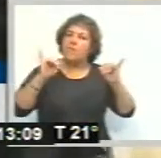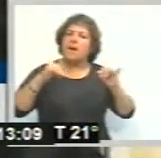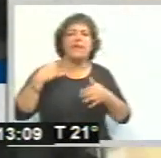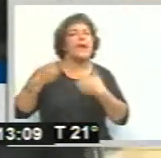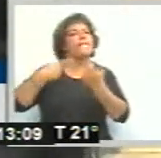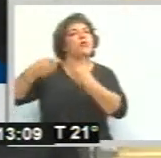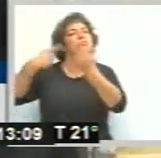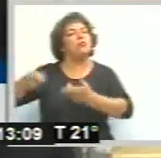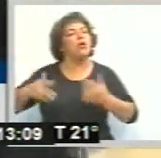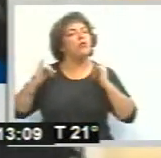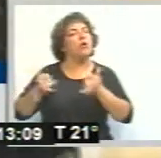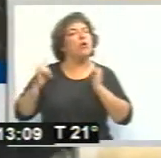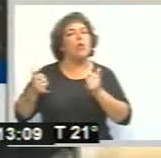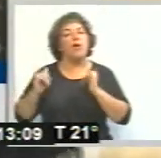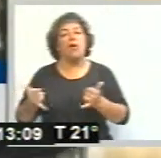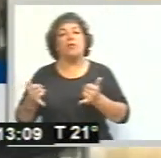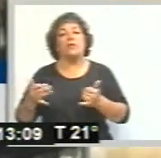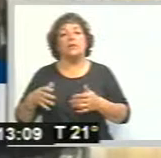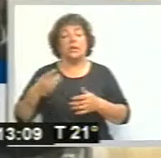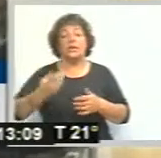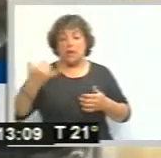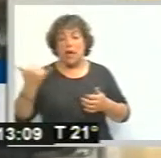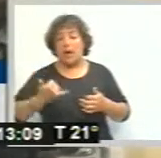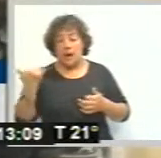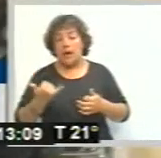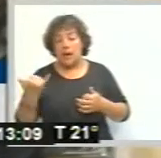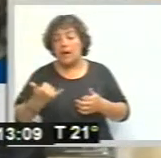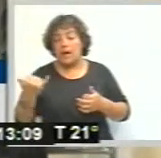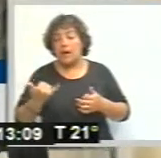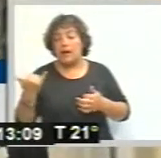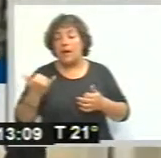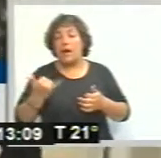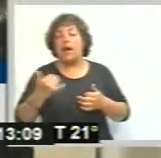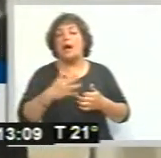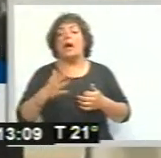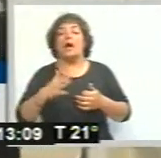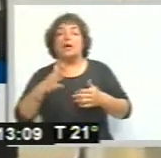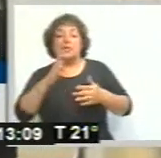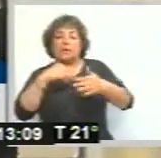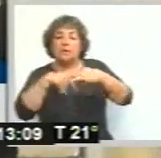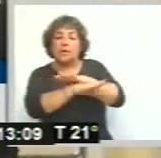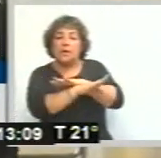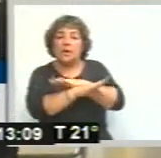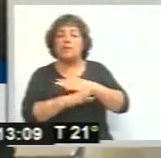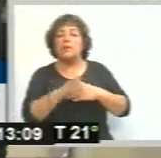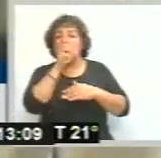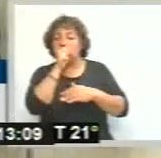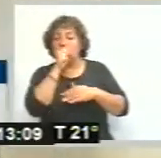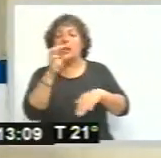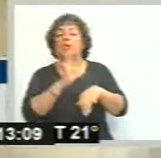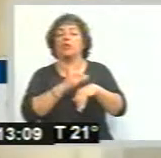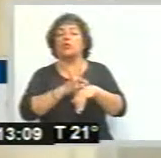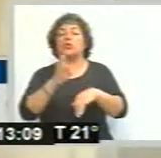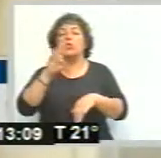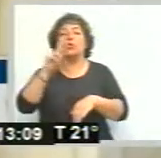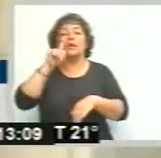de los jóvenes? Lo está haciendo terapia intensiva con el doctor Rivadeneira,